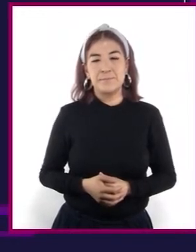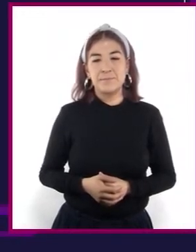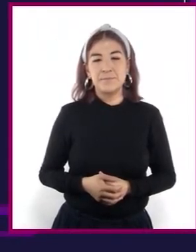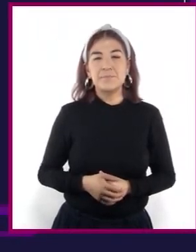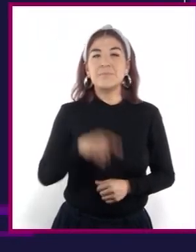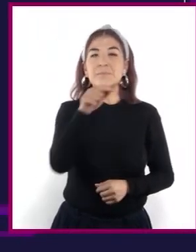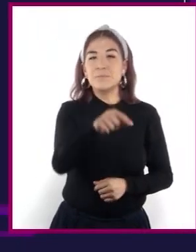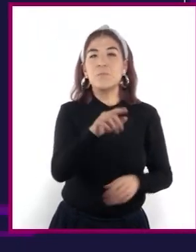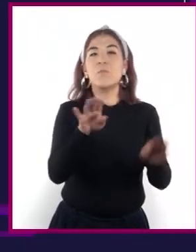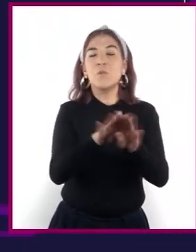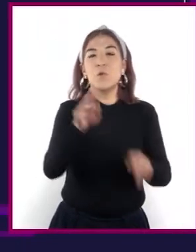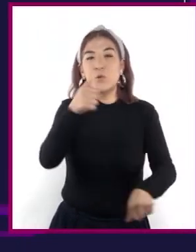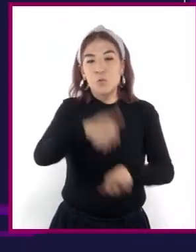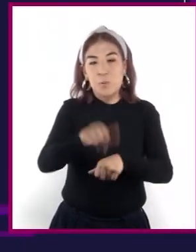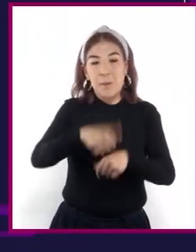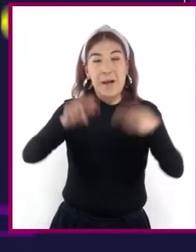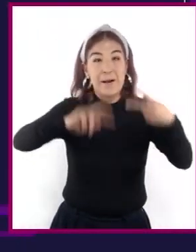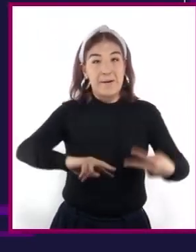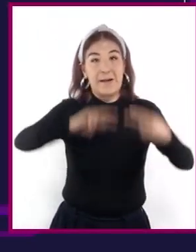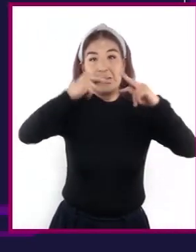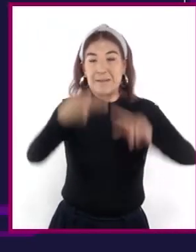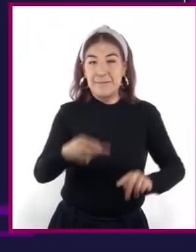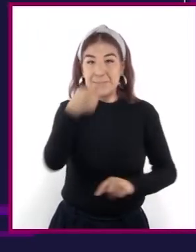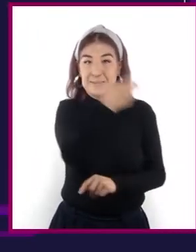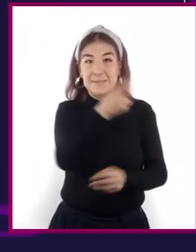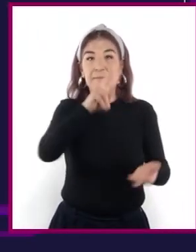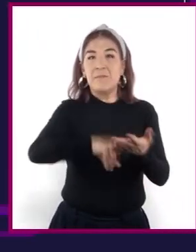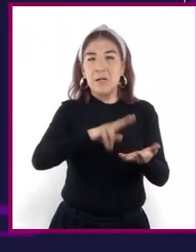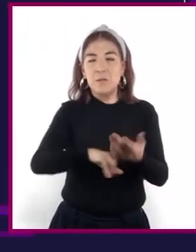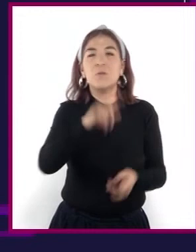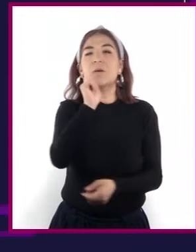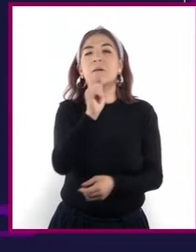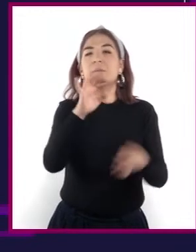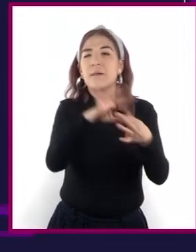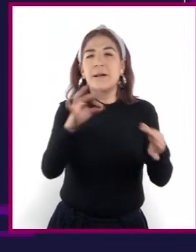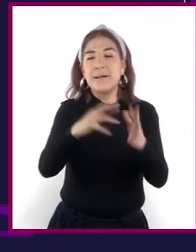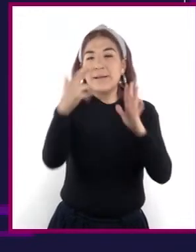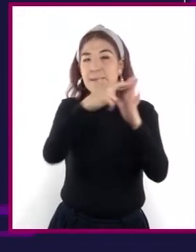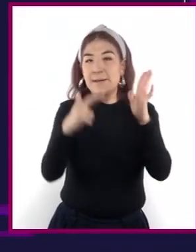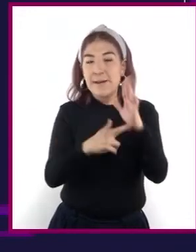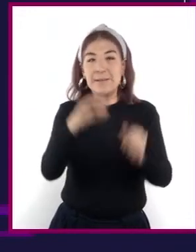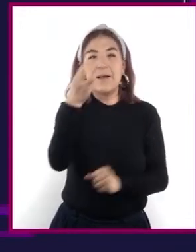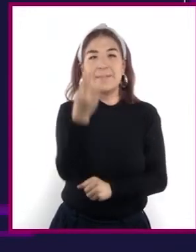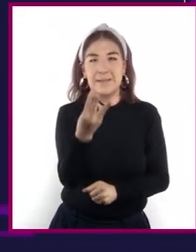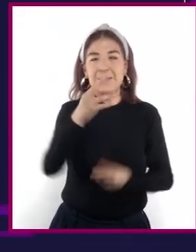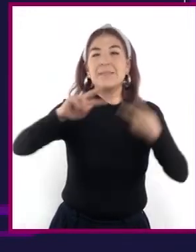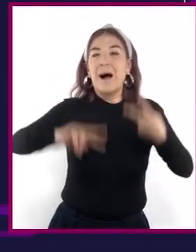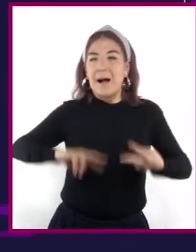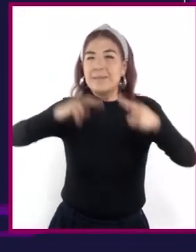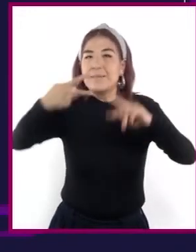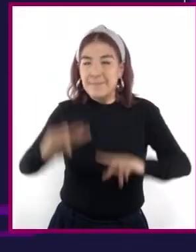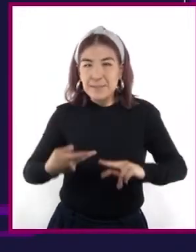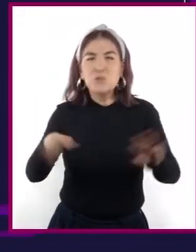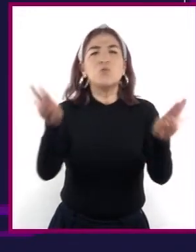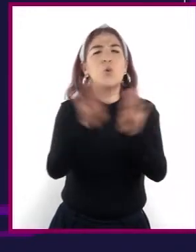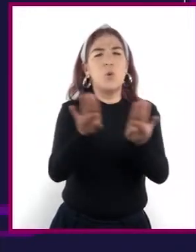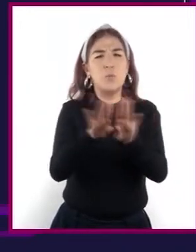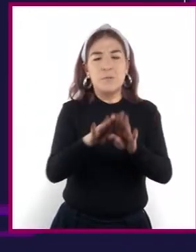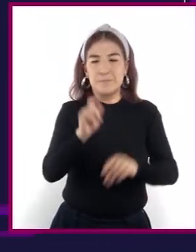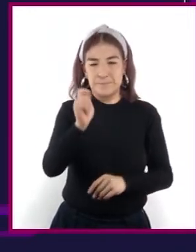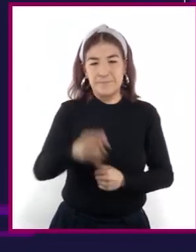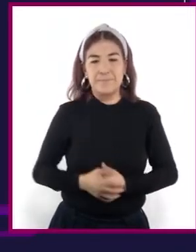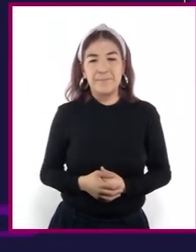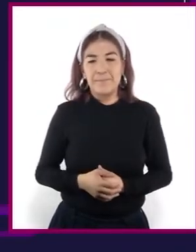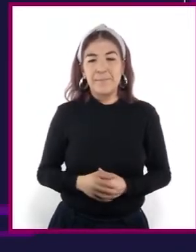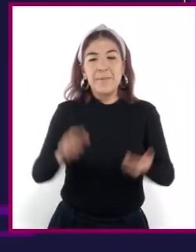una situación de proporcionalidad inversa, podemos establecer una regla de 3 inversa, de manera que una de